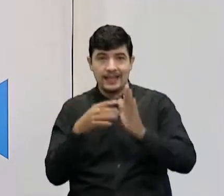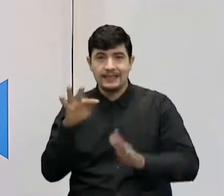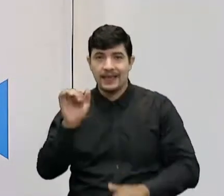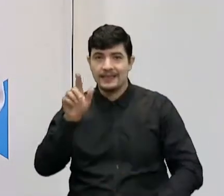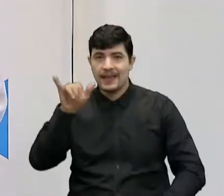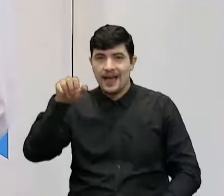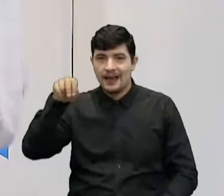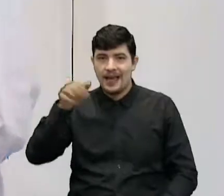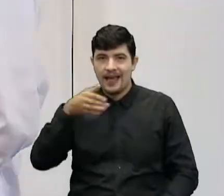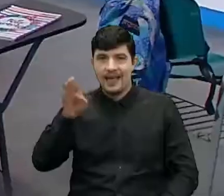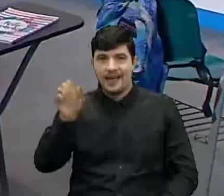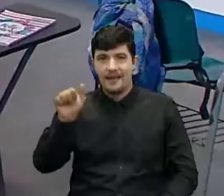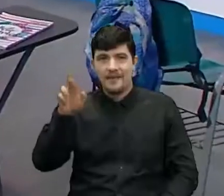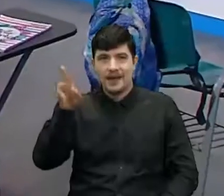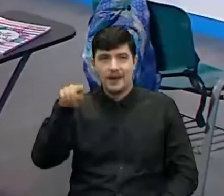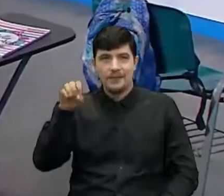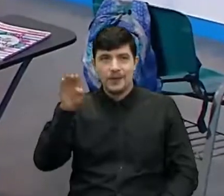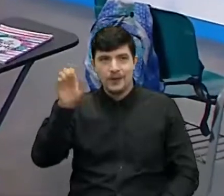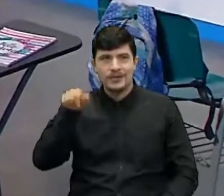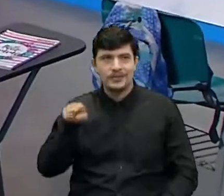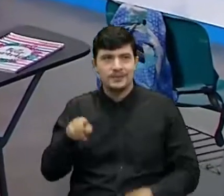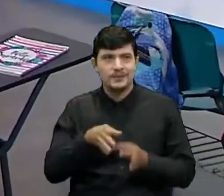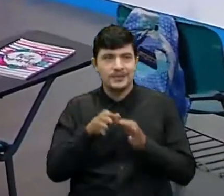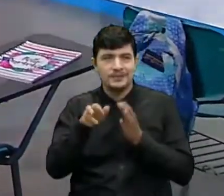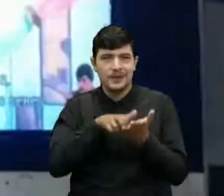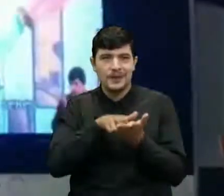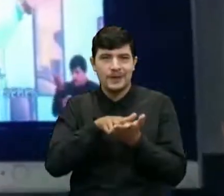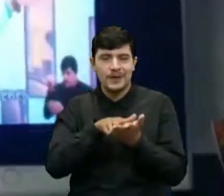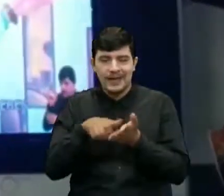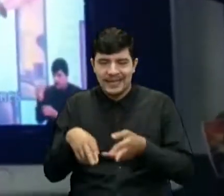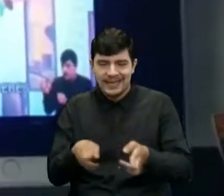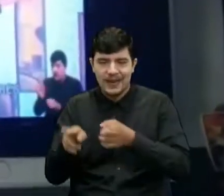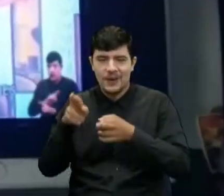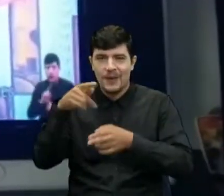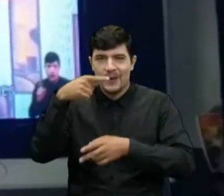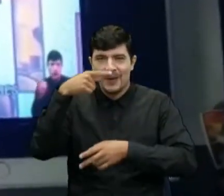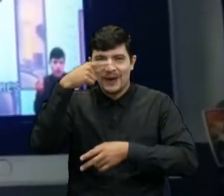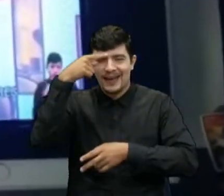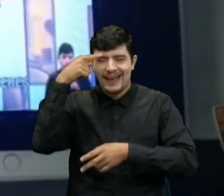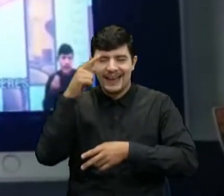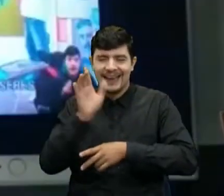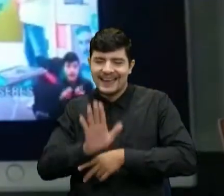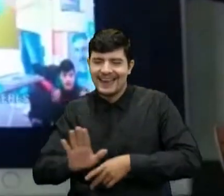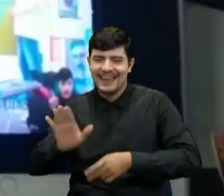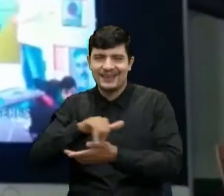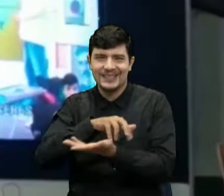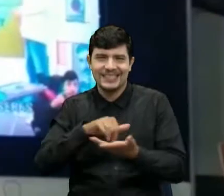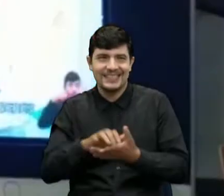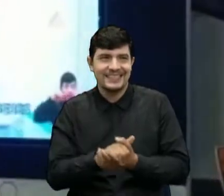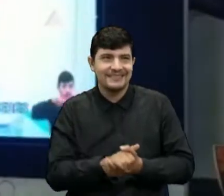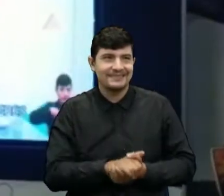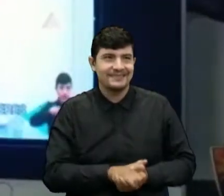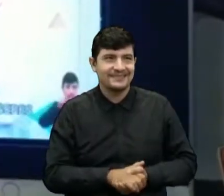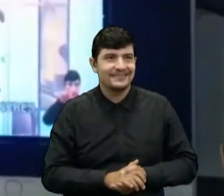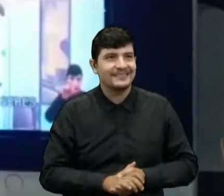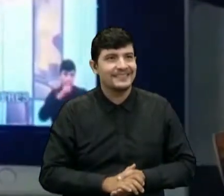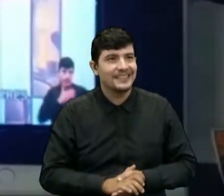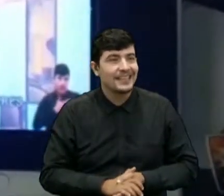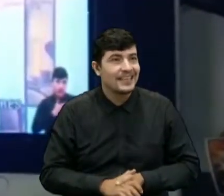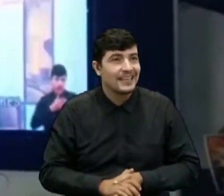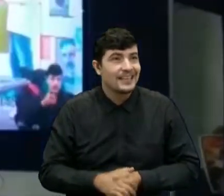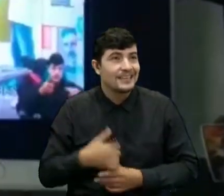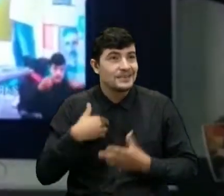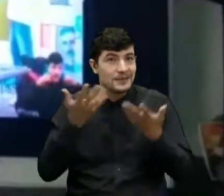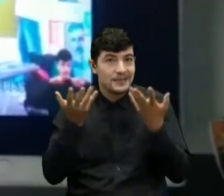Barbosa Desde Río Negro Santander A ver Hola mi clase Mi parche Soy Tatiana Barbosa Vez Reportando a Sintonía Desde Río Negro Santander